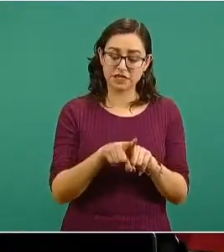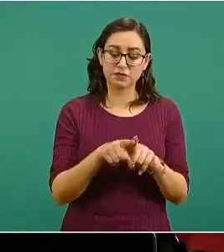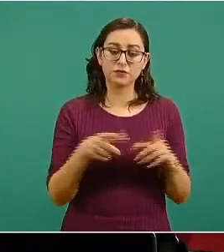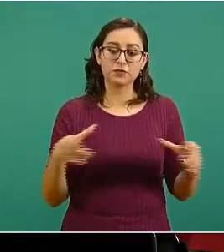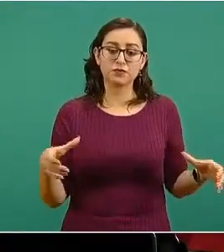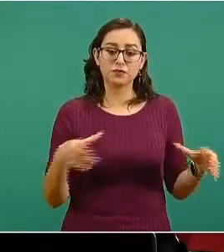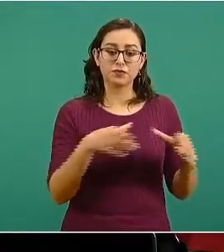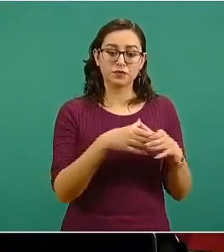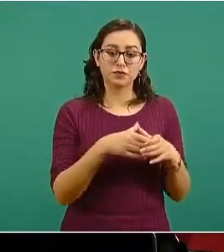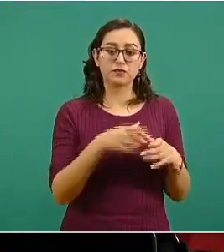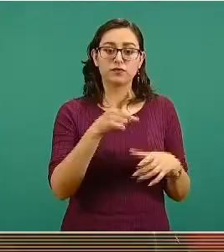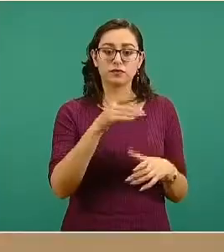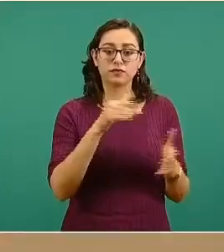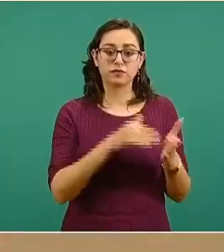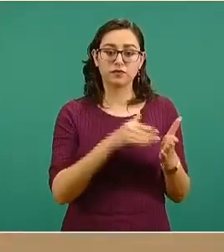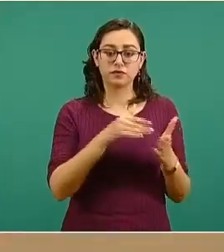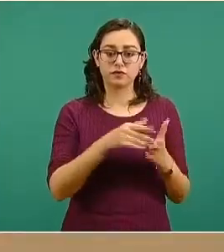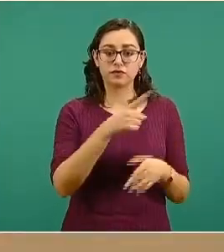de